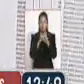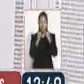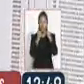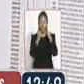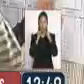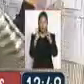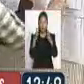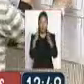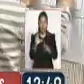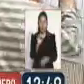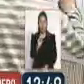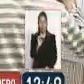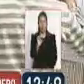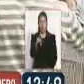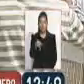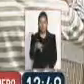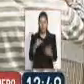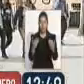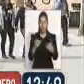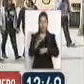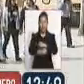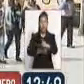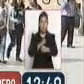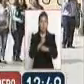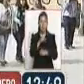del órgano electoral plurinacional, este año son